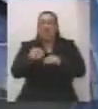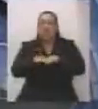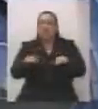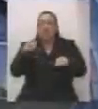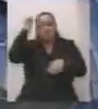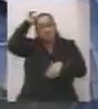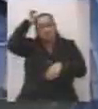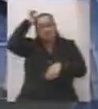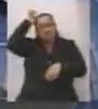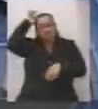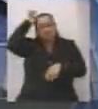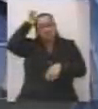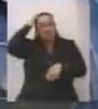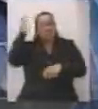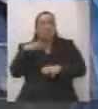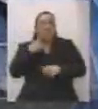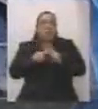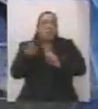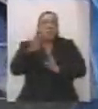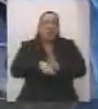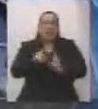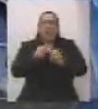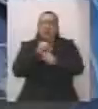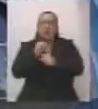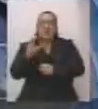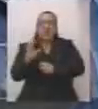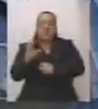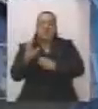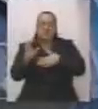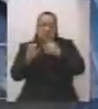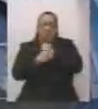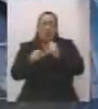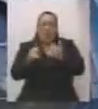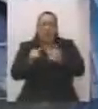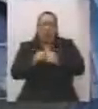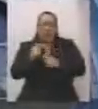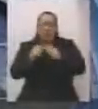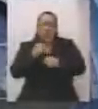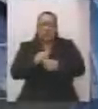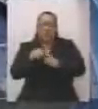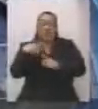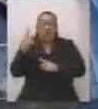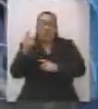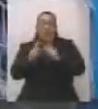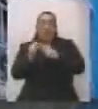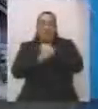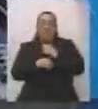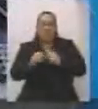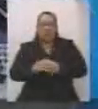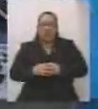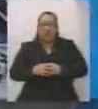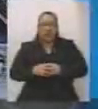mantienen estancados o incluso pueden disminuir, pero los trabajadores C pueden trabajar ahora con los trabajadores B de los países ricos, y